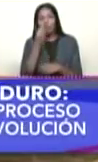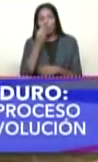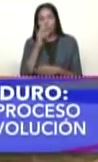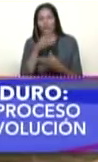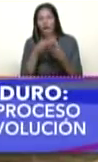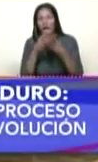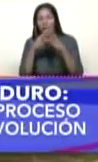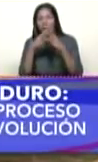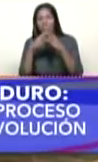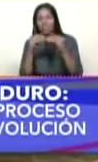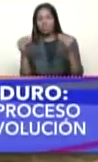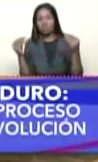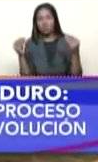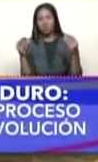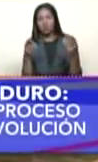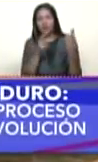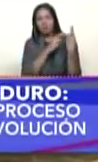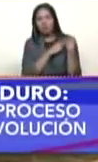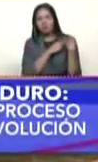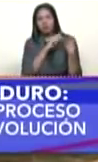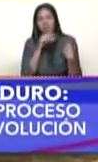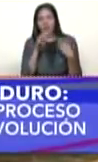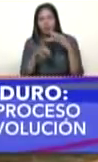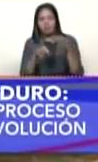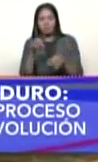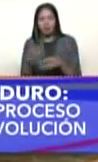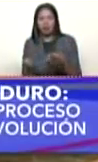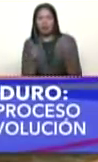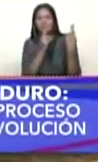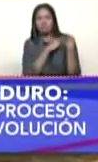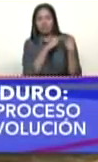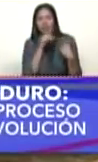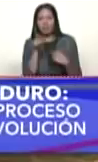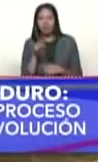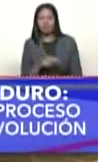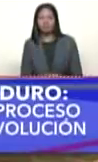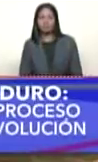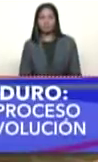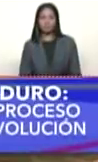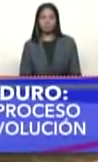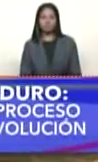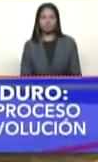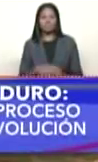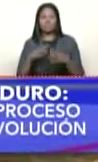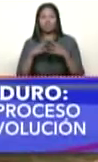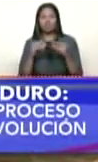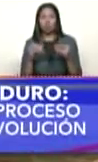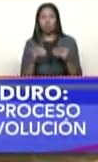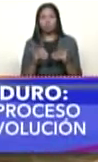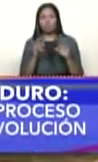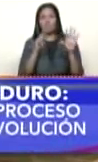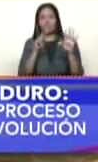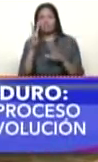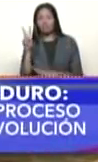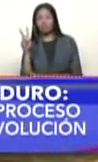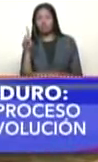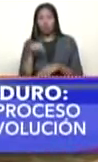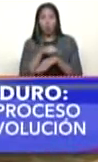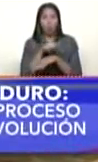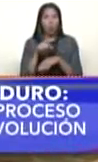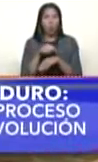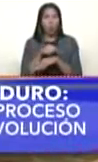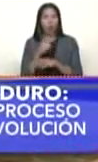la ministra de Agricultura Urbana, los encargo de que en 72 horas